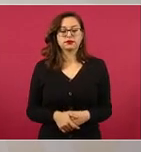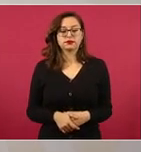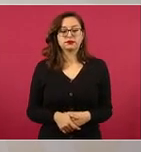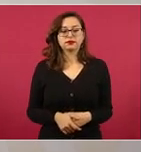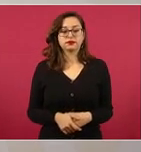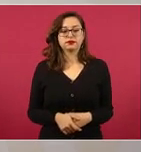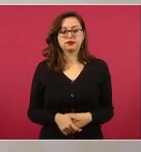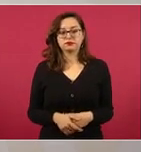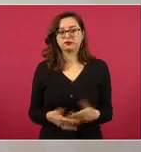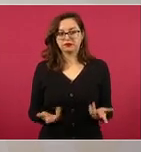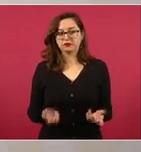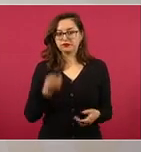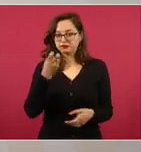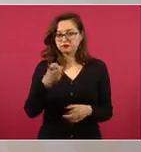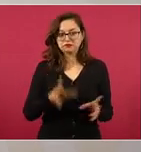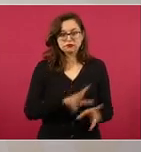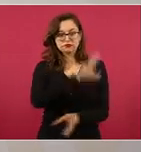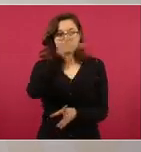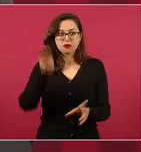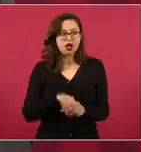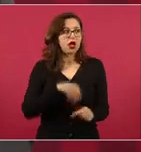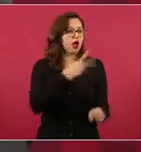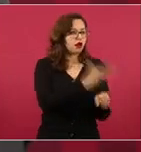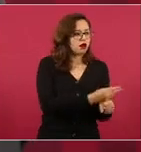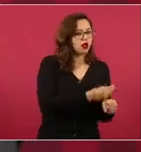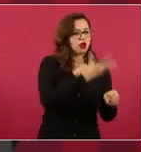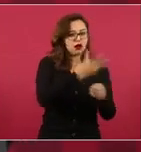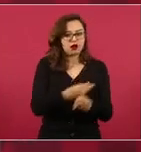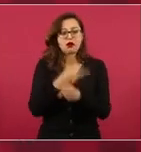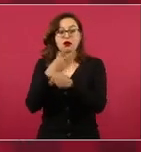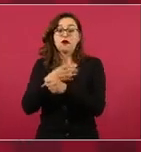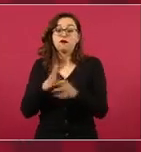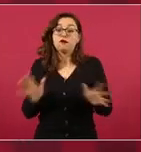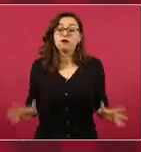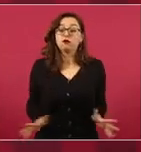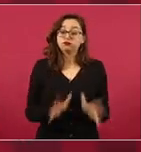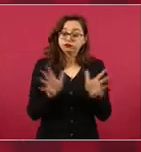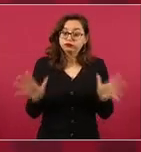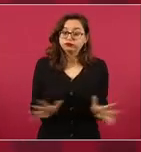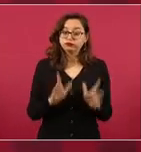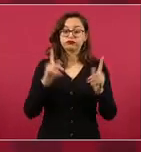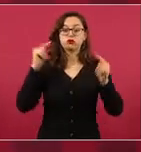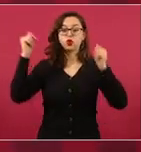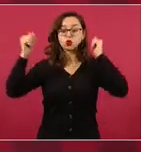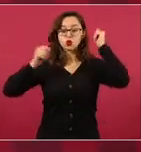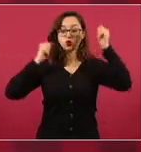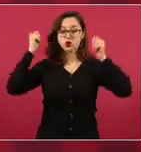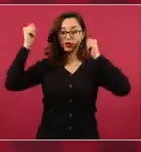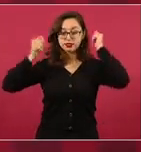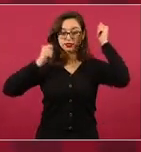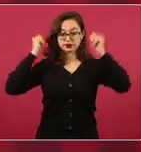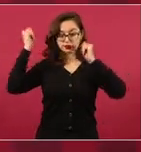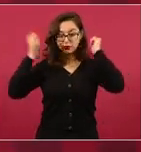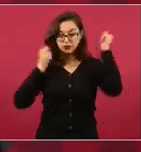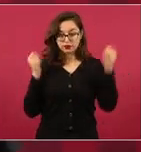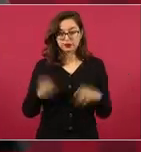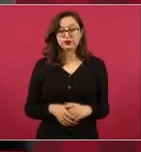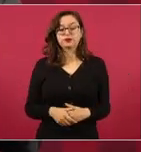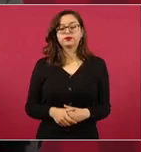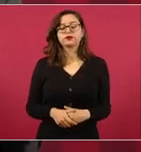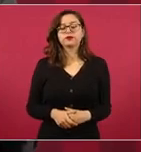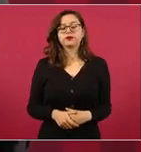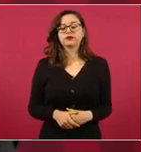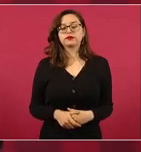Entonces, es toda esa infraestructura turística importante. Bueno, estamos